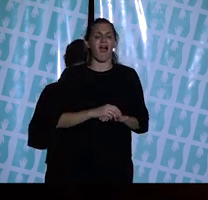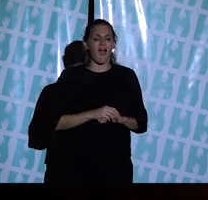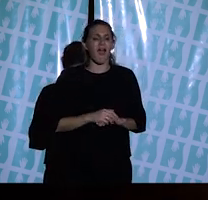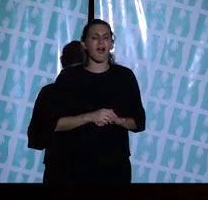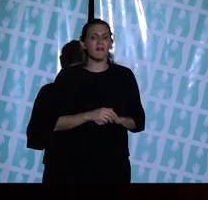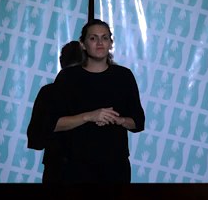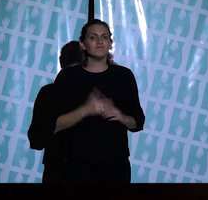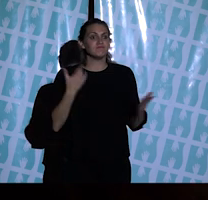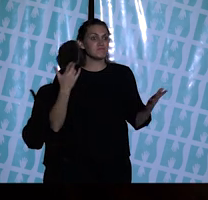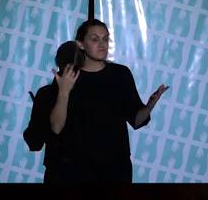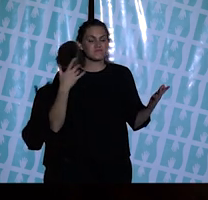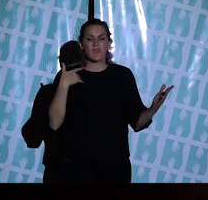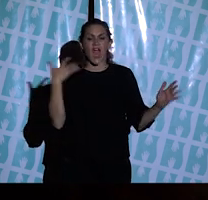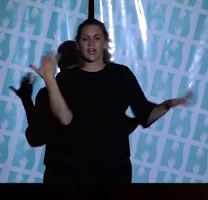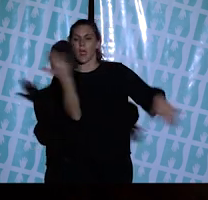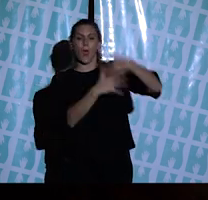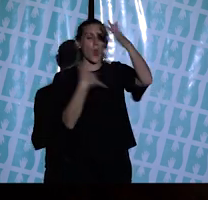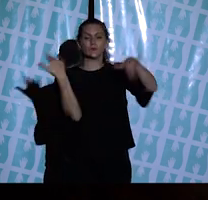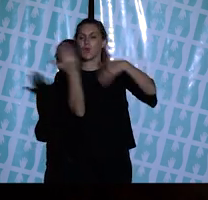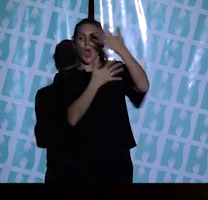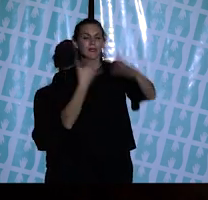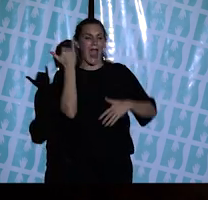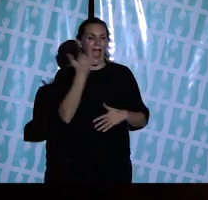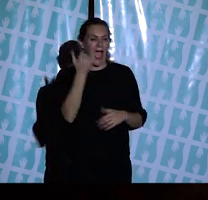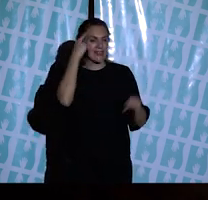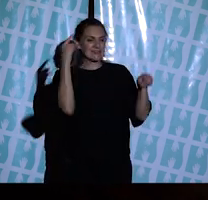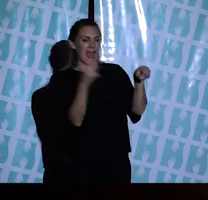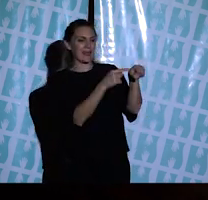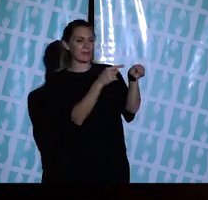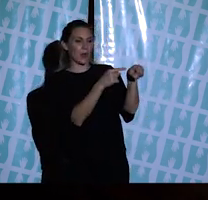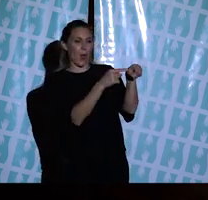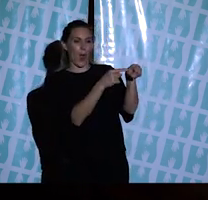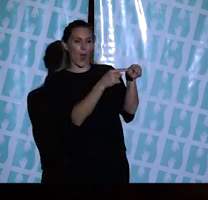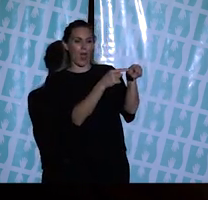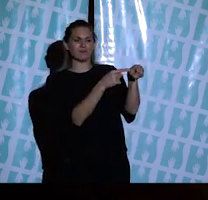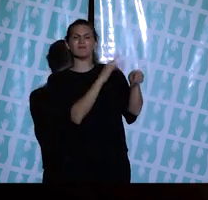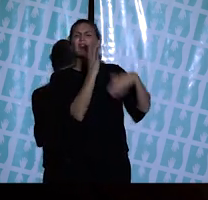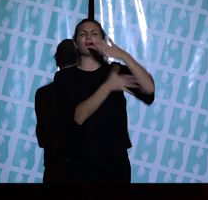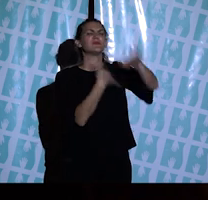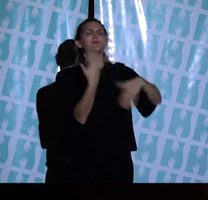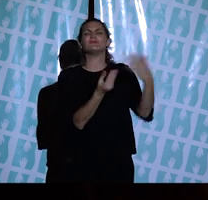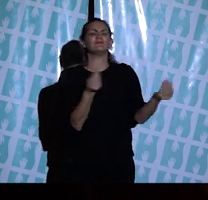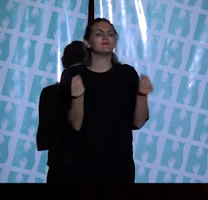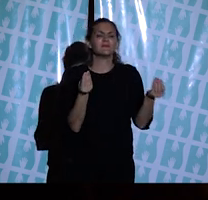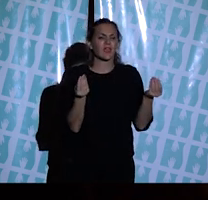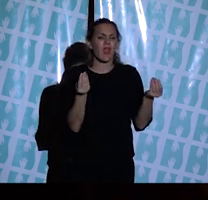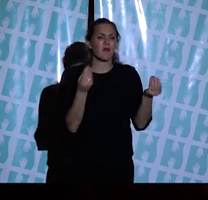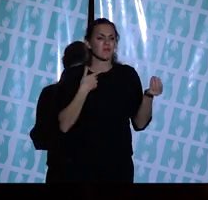encontramos la famosa revolución del cerebro, ¿no? A partir de que nos dicen que en esa